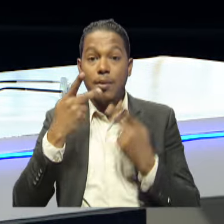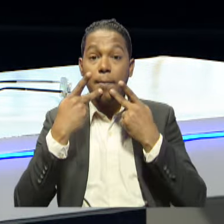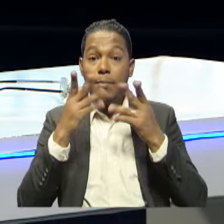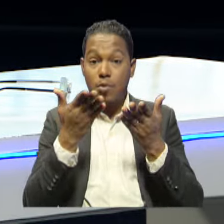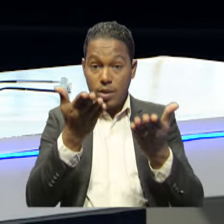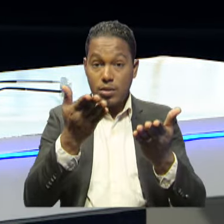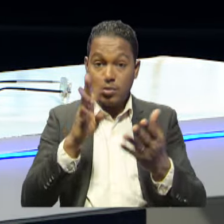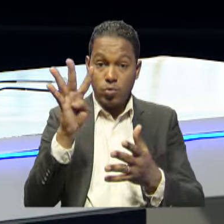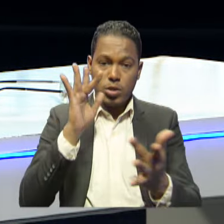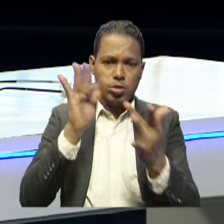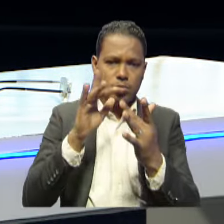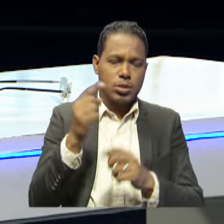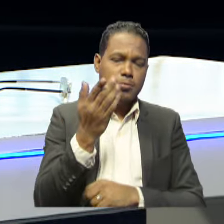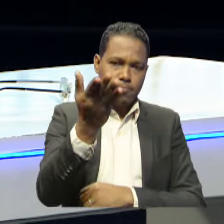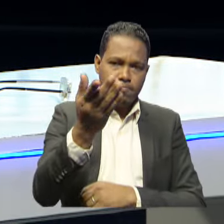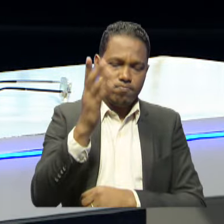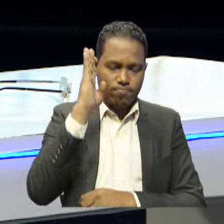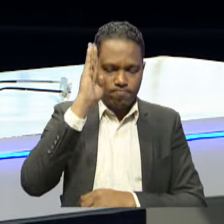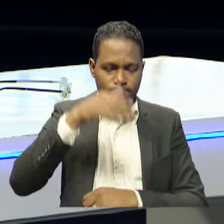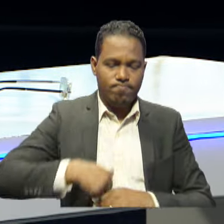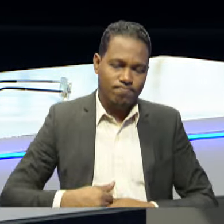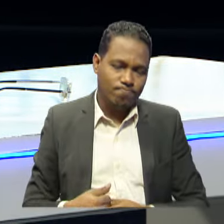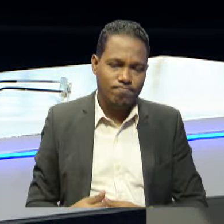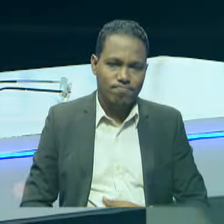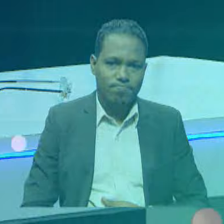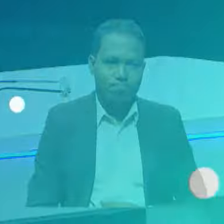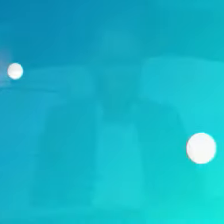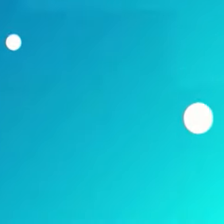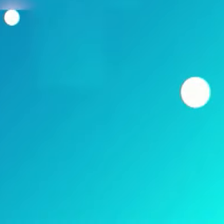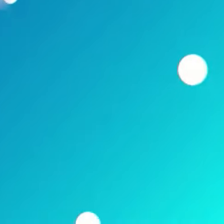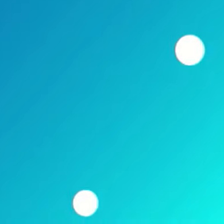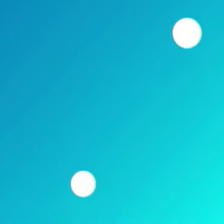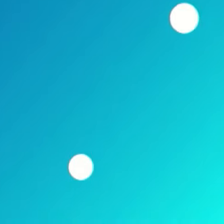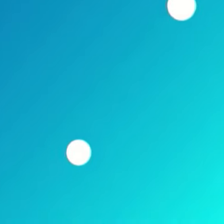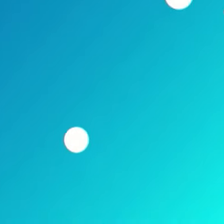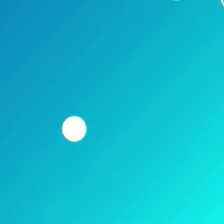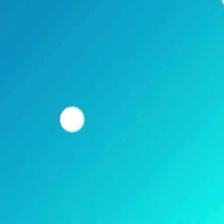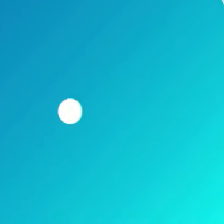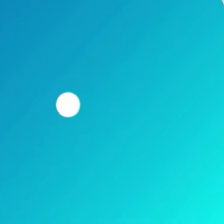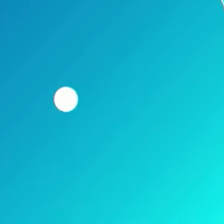pública el 4 siempre conecta entonces